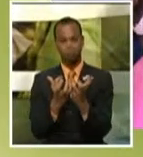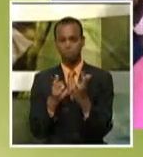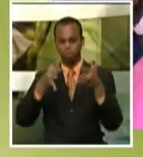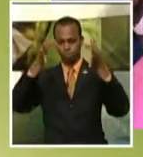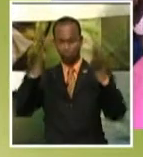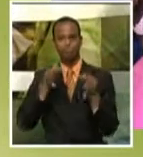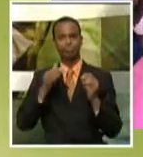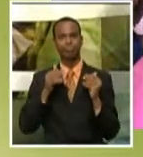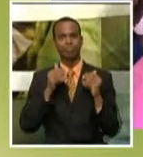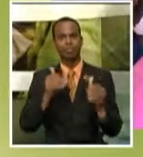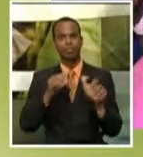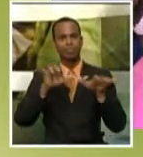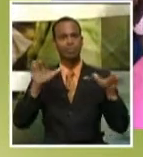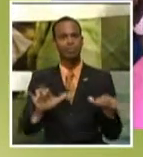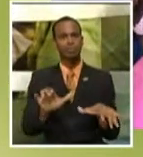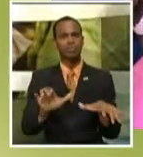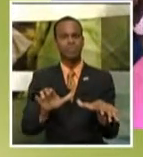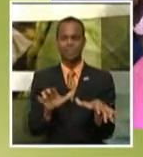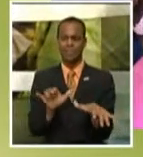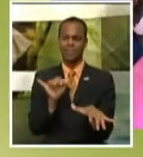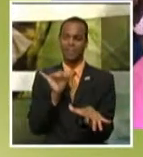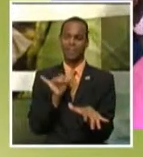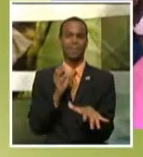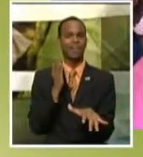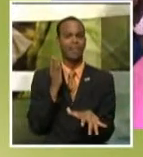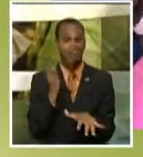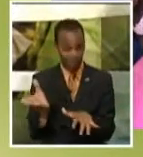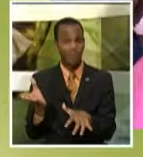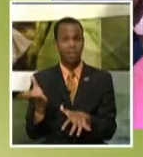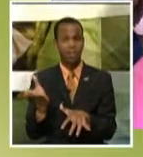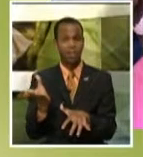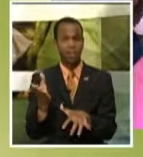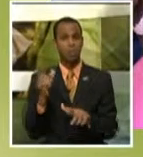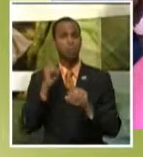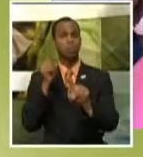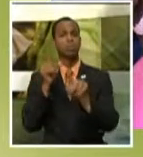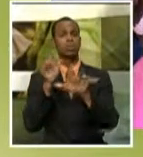decisión del presidente de proteger